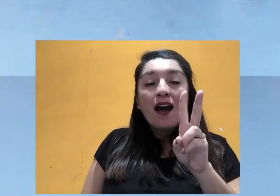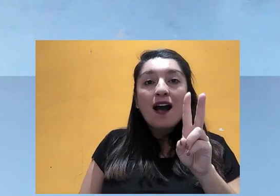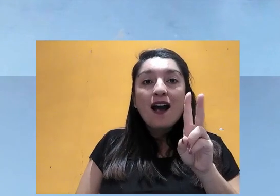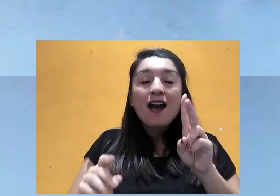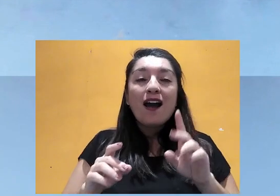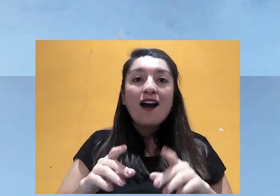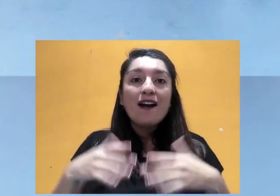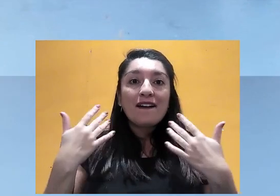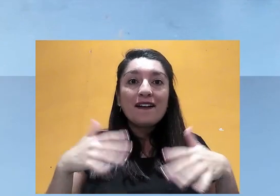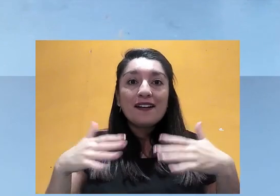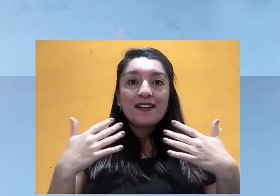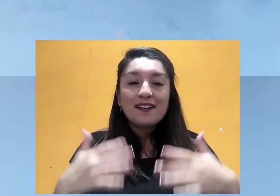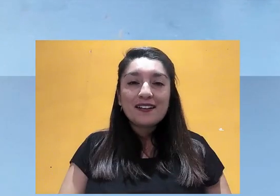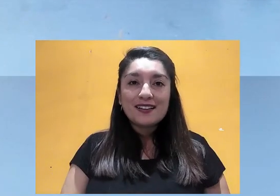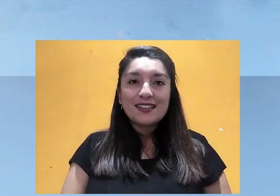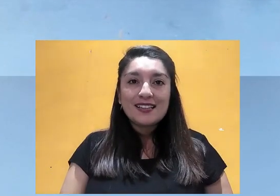¡Oh!